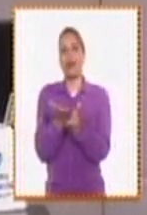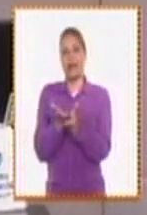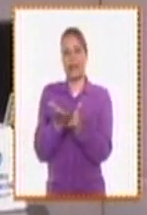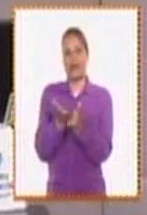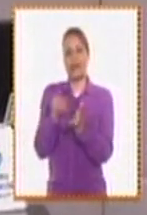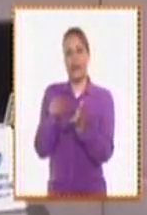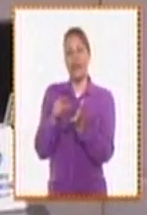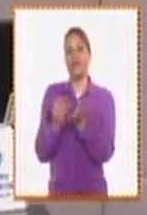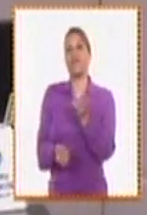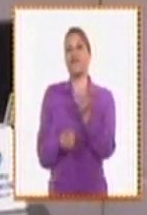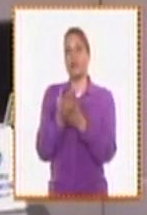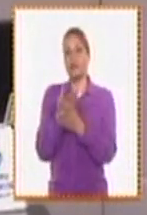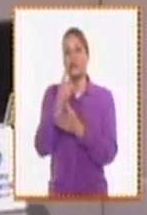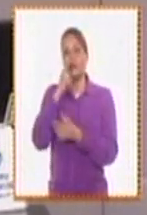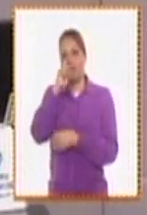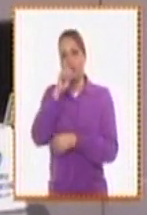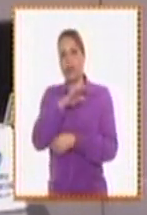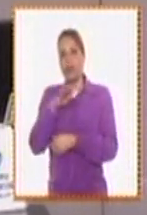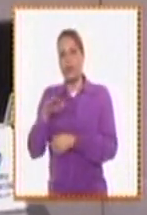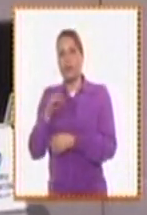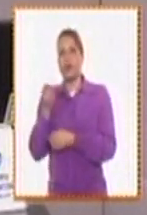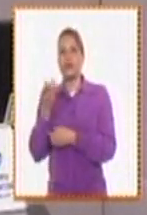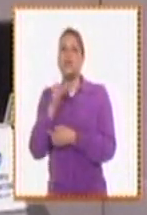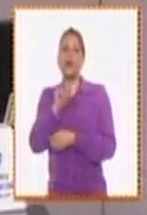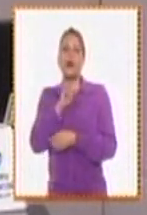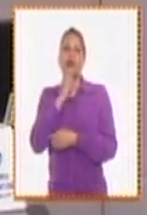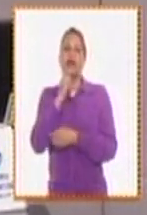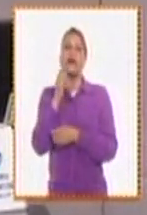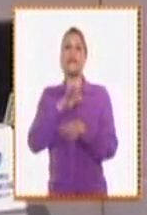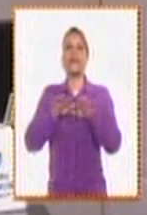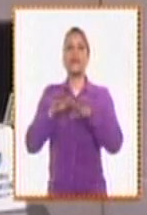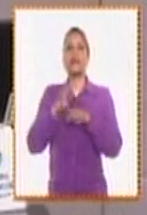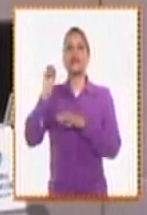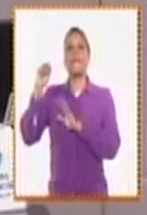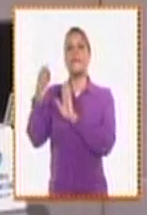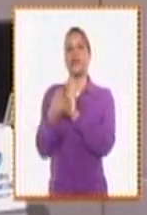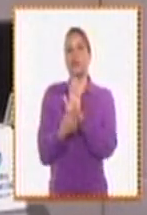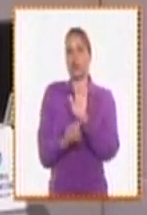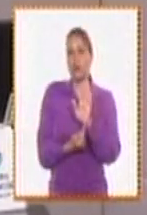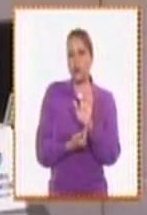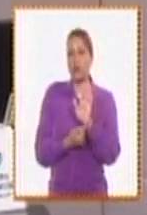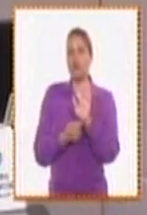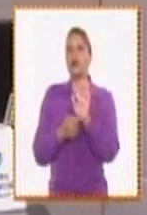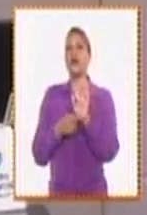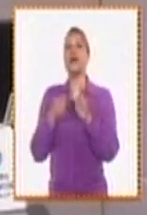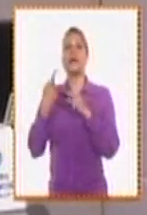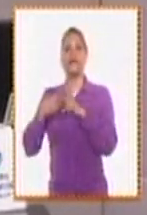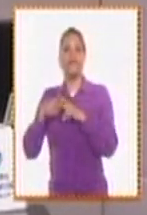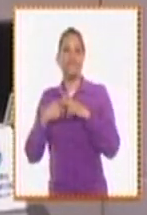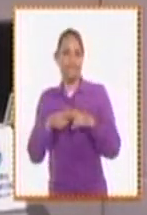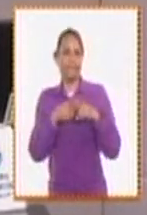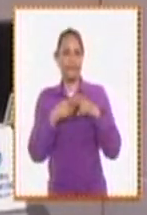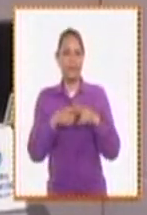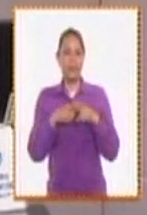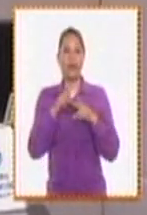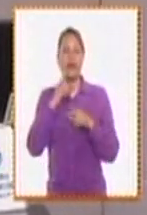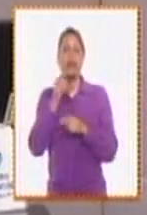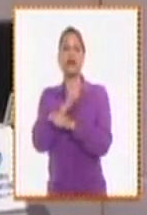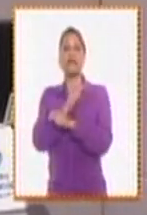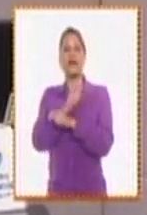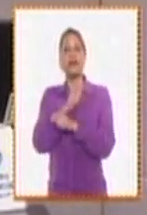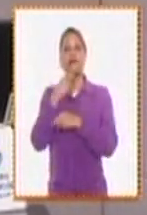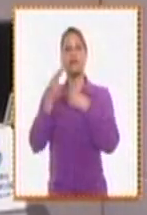a la formación integral del estudiante, tenemos que referirnos también a la preparación metodológica, a las herramientas metodológicas, tenemos los directivos para que ese maestro imparte una